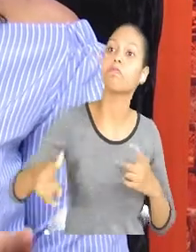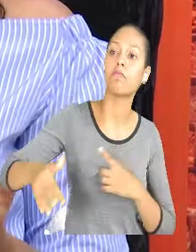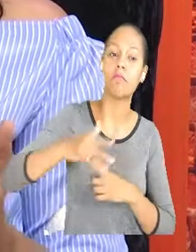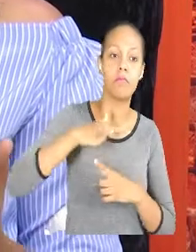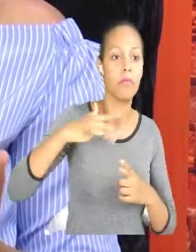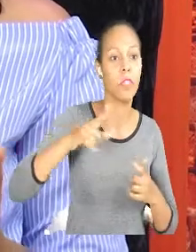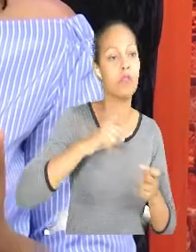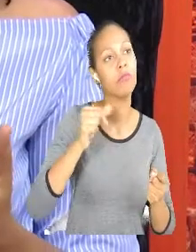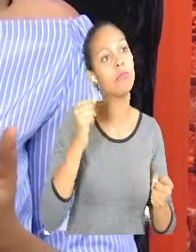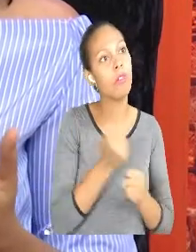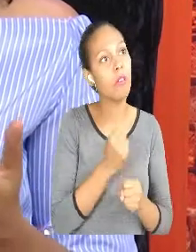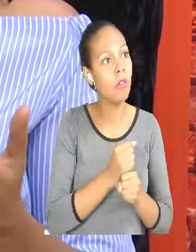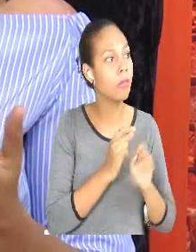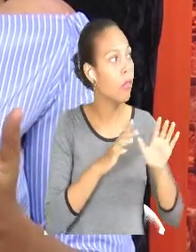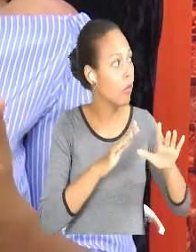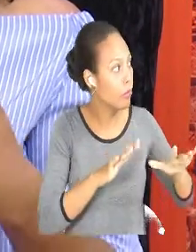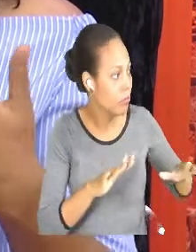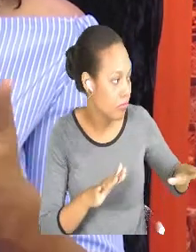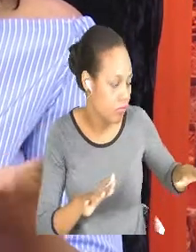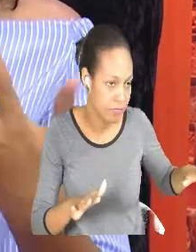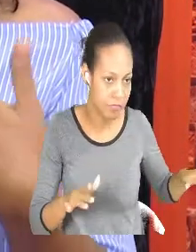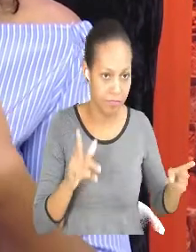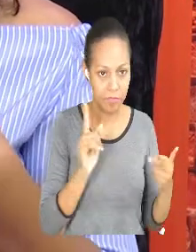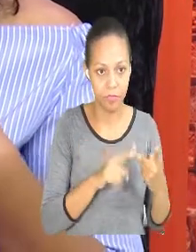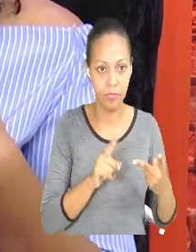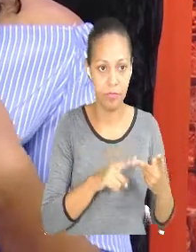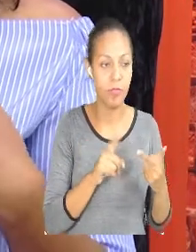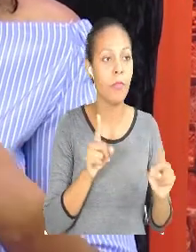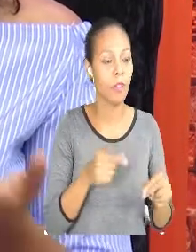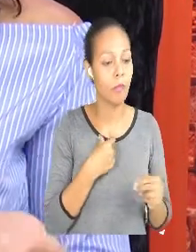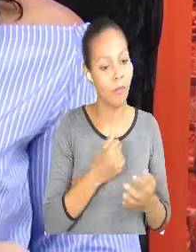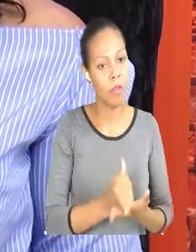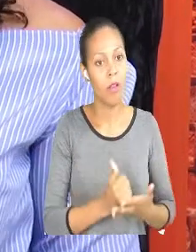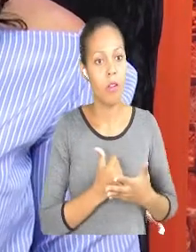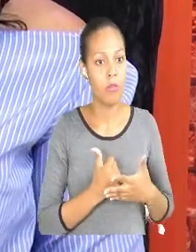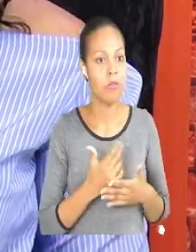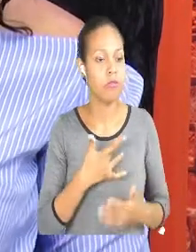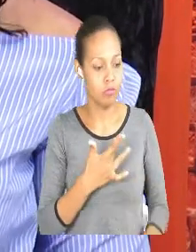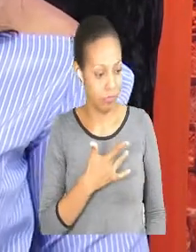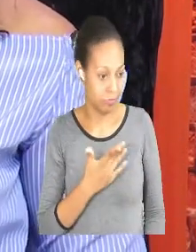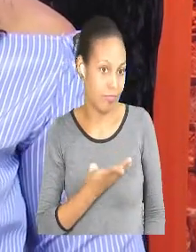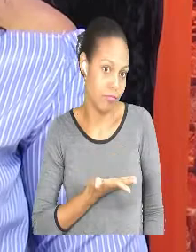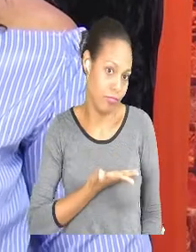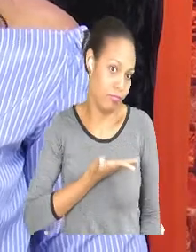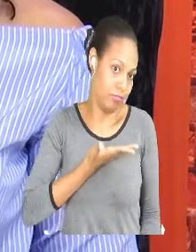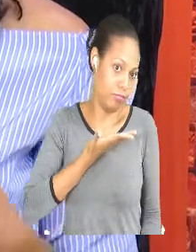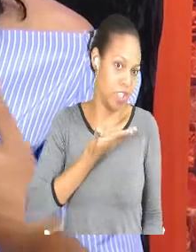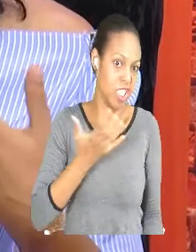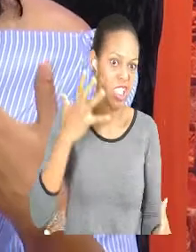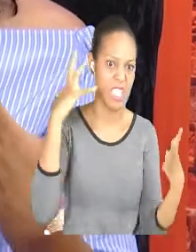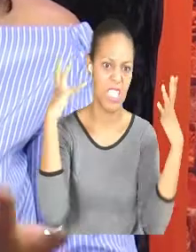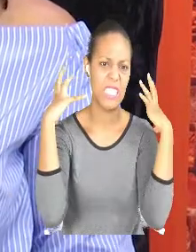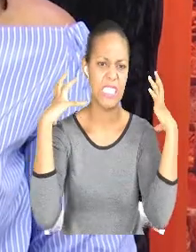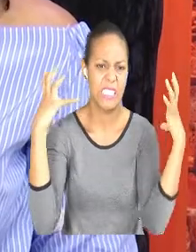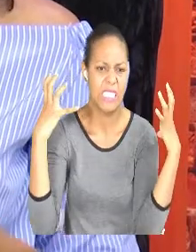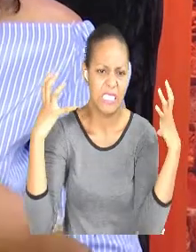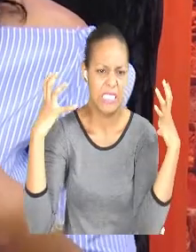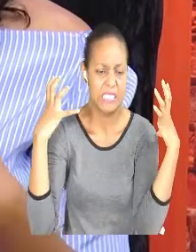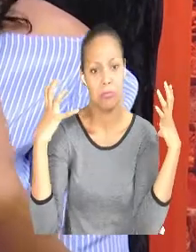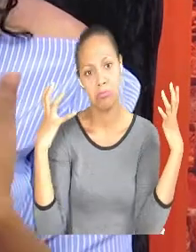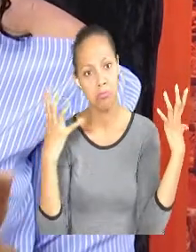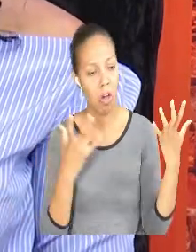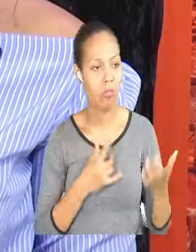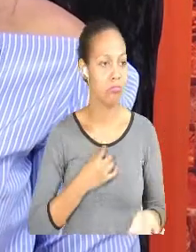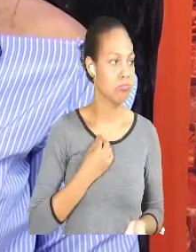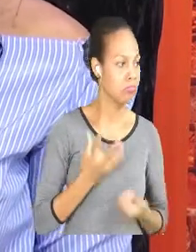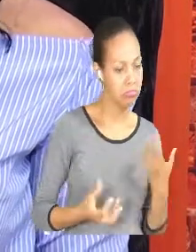laboral. Segundo, porque eso también nos ayuda a nosotros a sentirnos mejor, a no estresarnos, a saber desenvolvernos, a